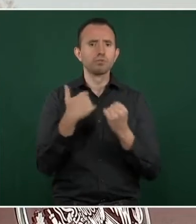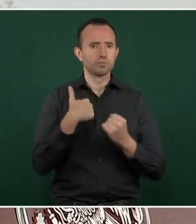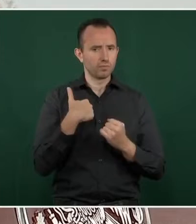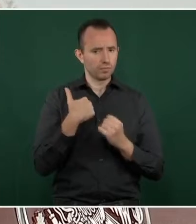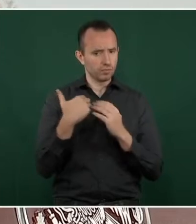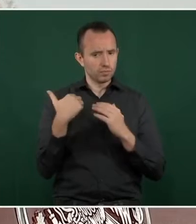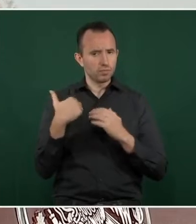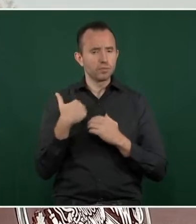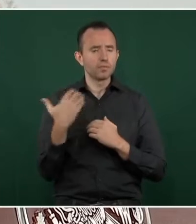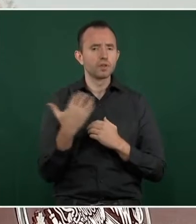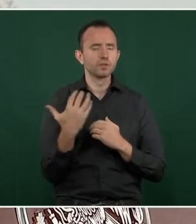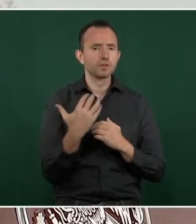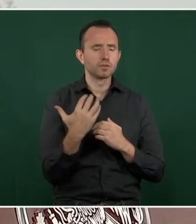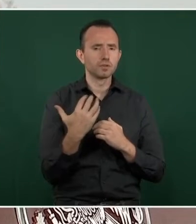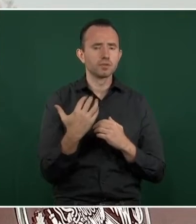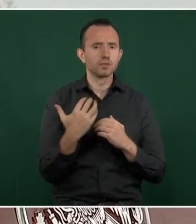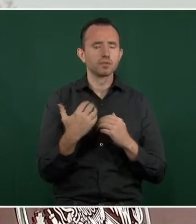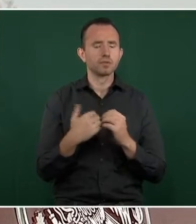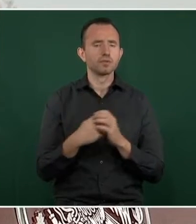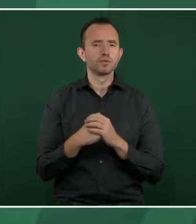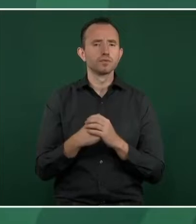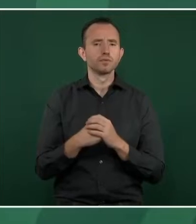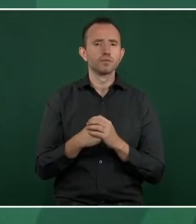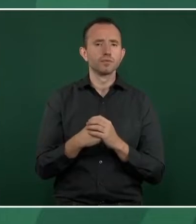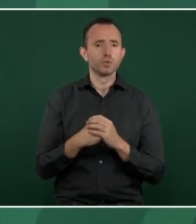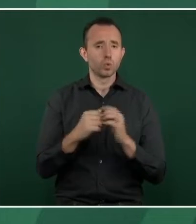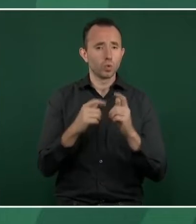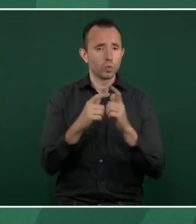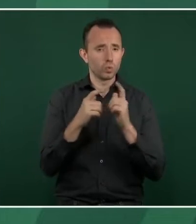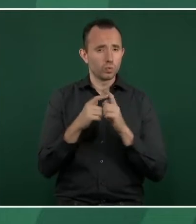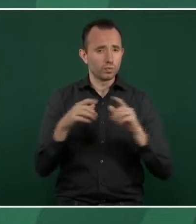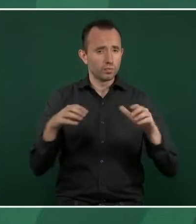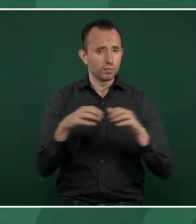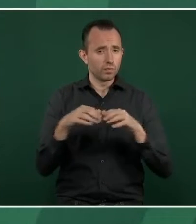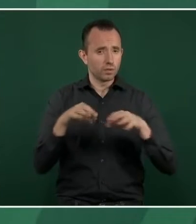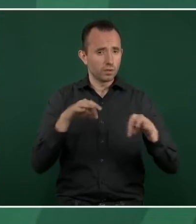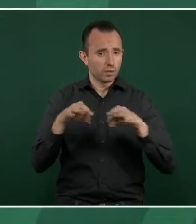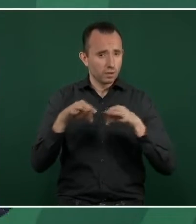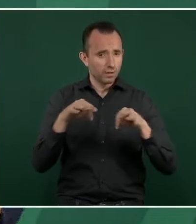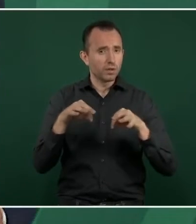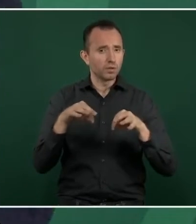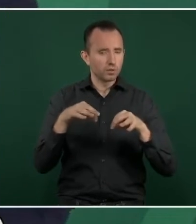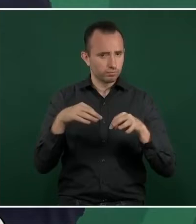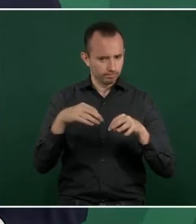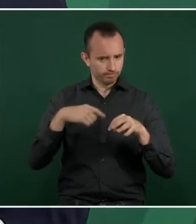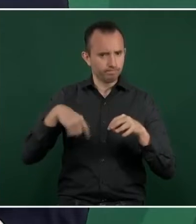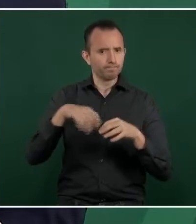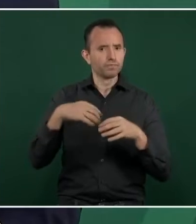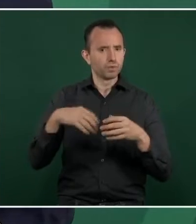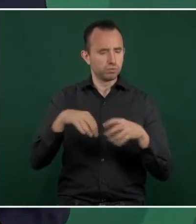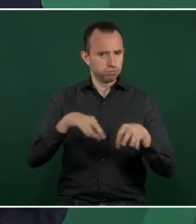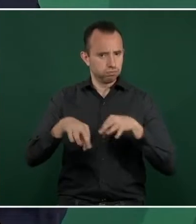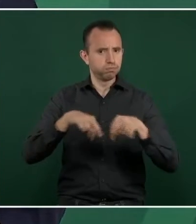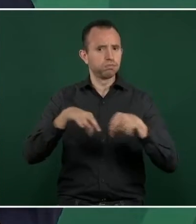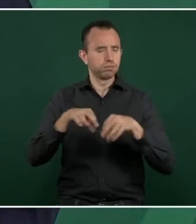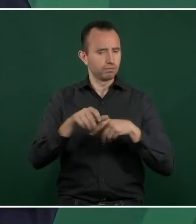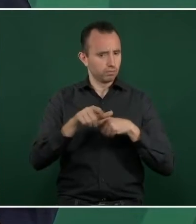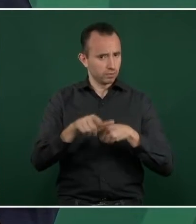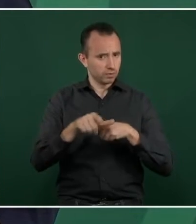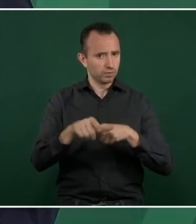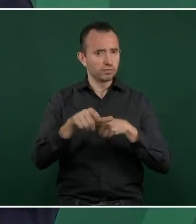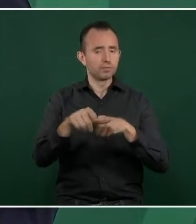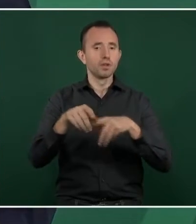porque el grupo que trabajó, y espero que lo siga haciendo, sobre